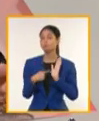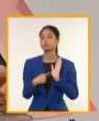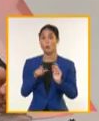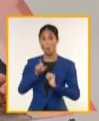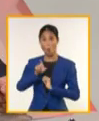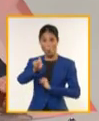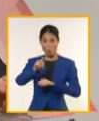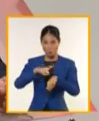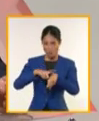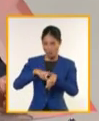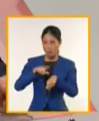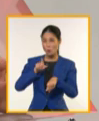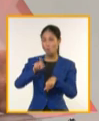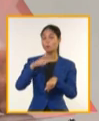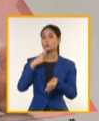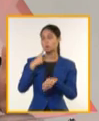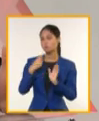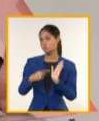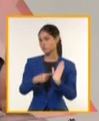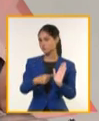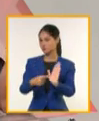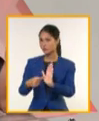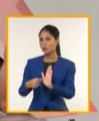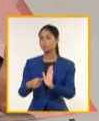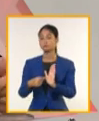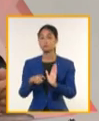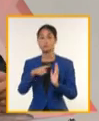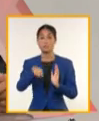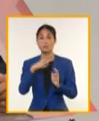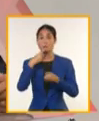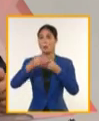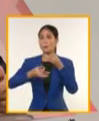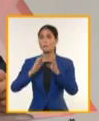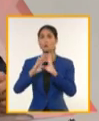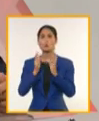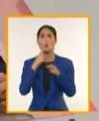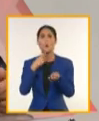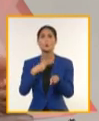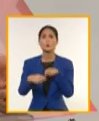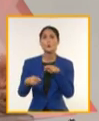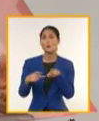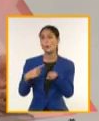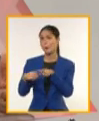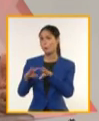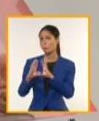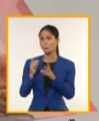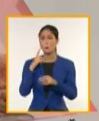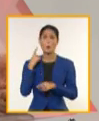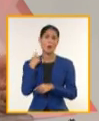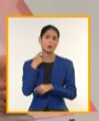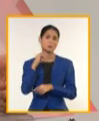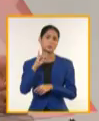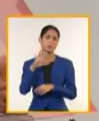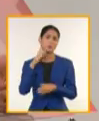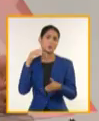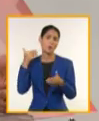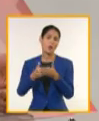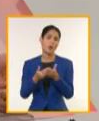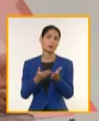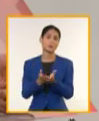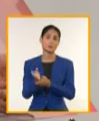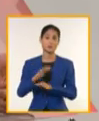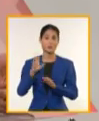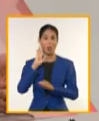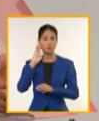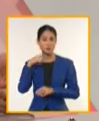recorrido por estos vínculos que, repito, más ya de 6 décadas. Bueno, como siempre les digo, ya conoce a nuestra invitada, conoce